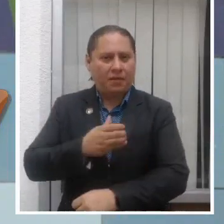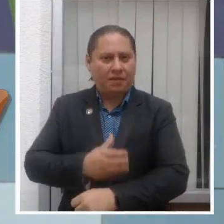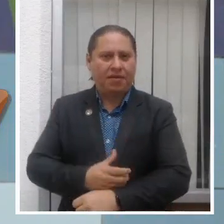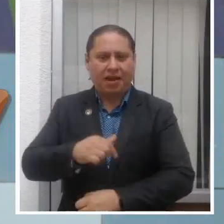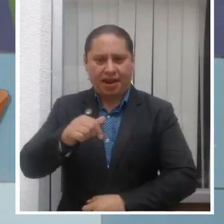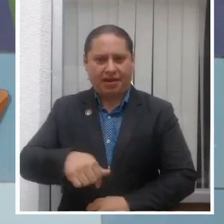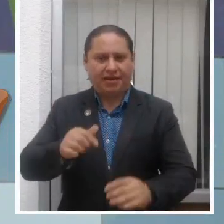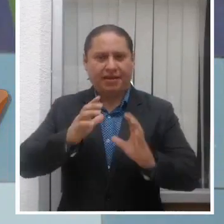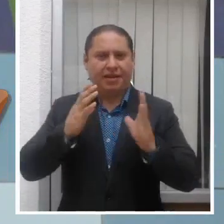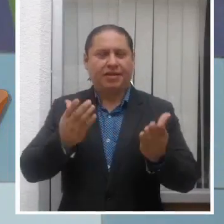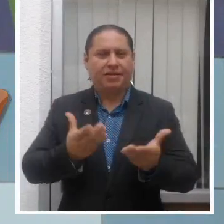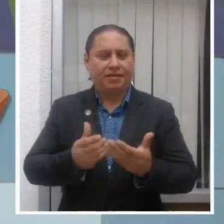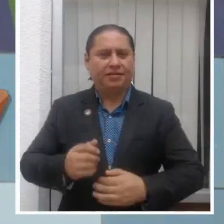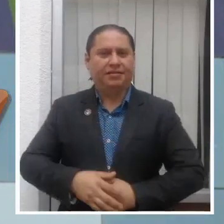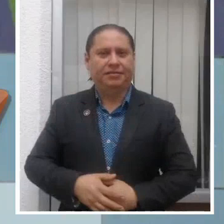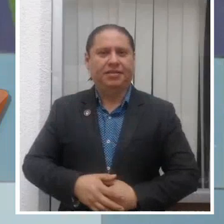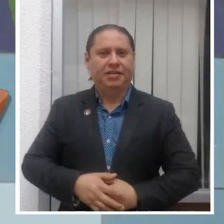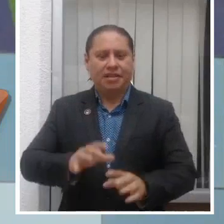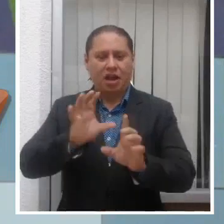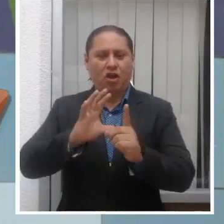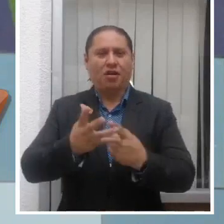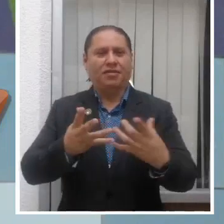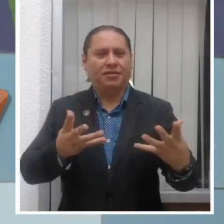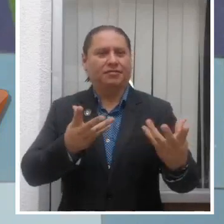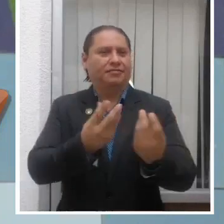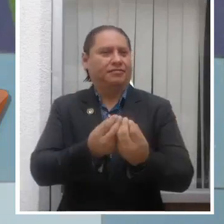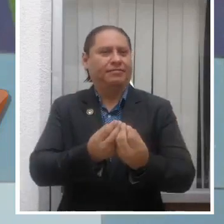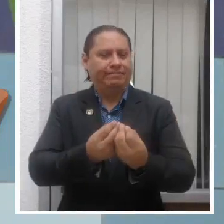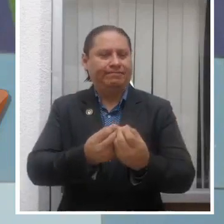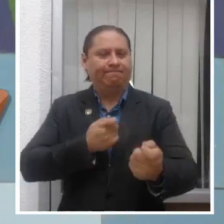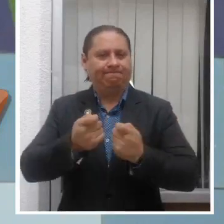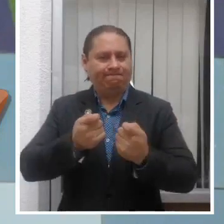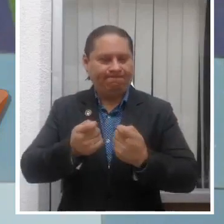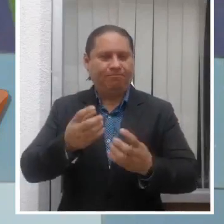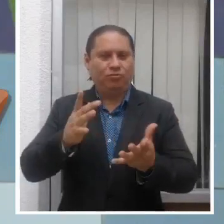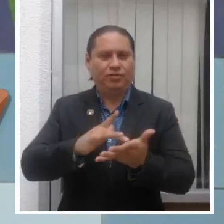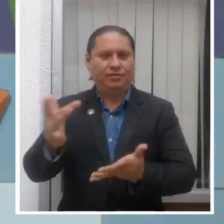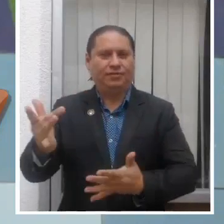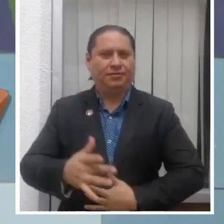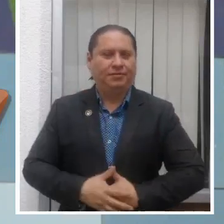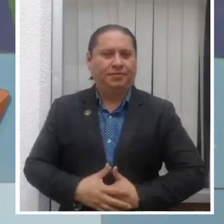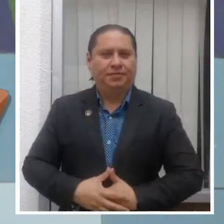esta legislatura y ser parte de la comisión que yo dirijo. Muchas gracias.